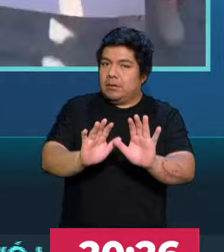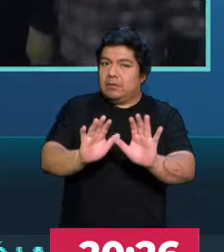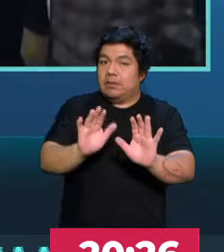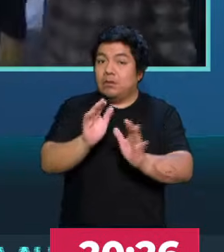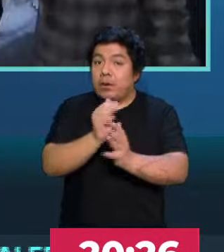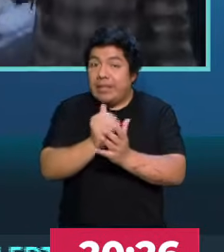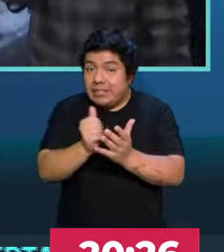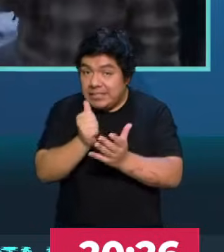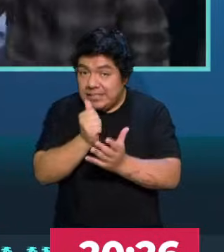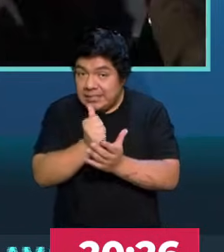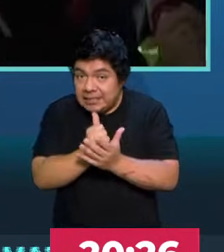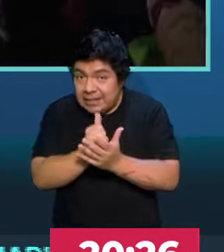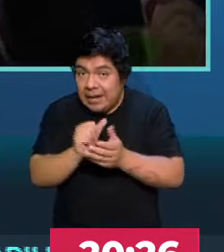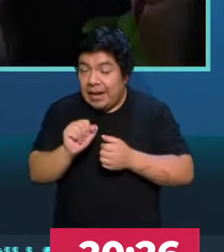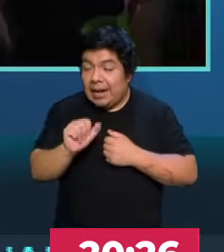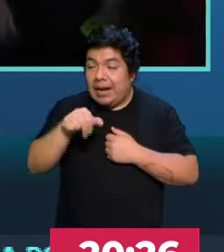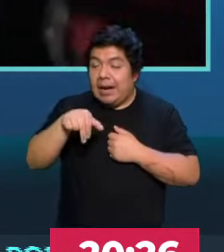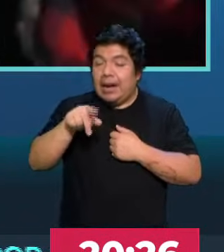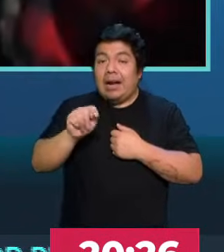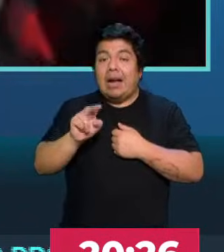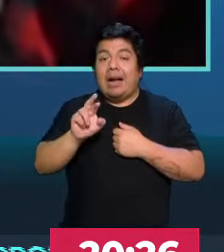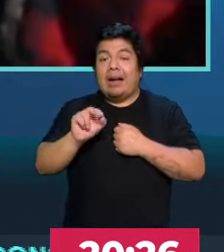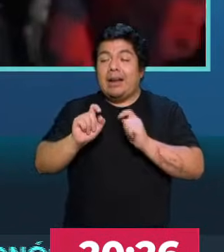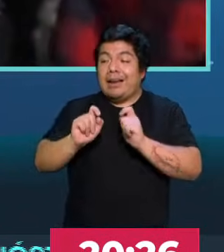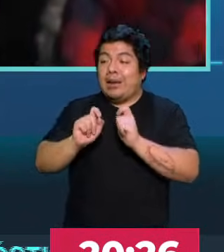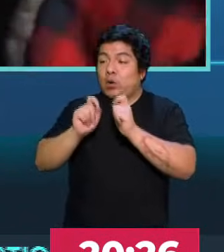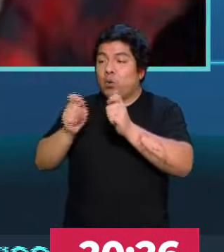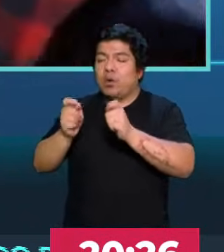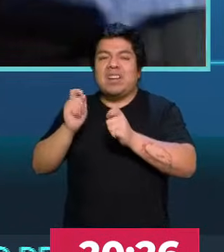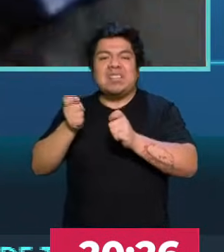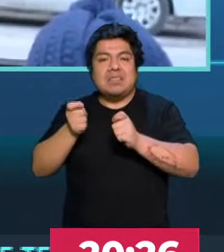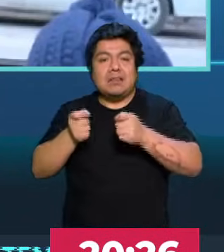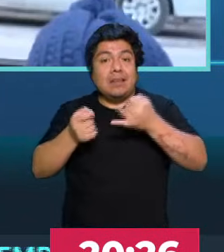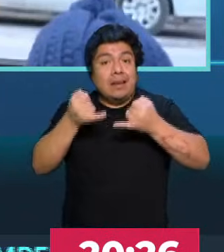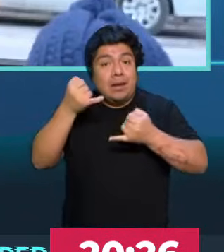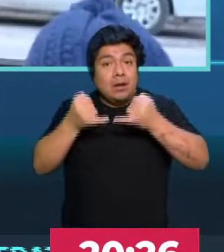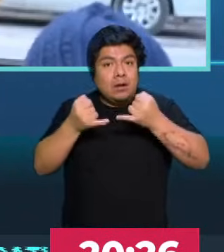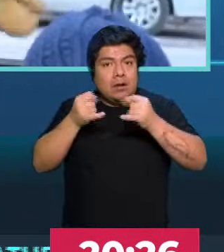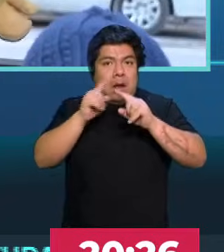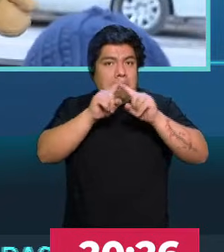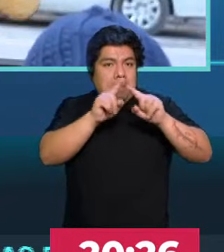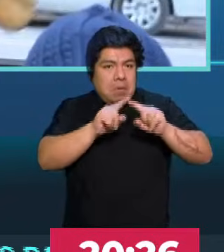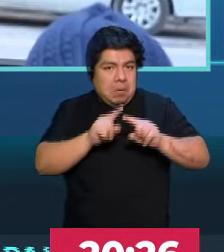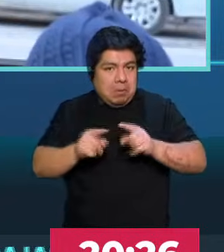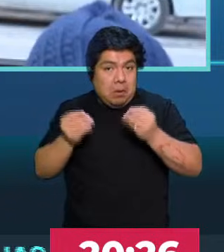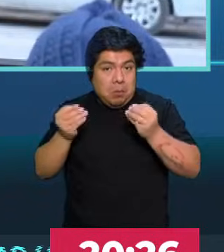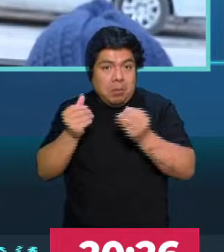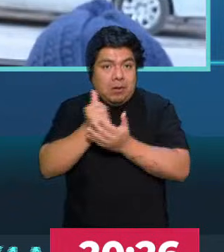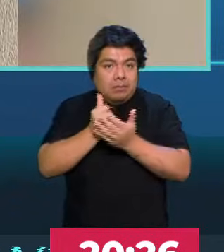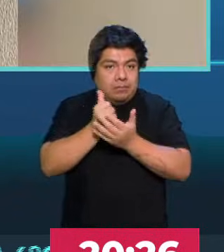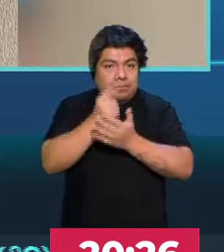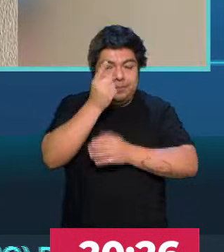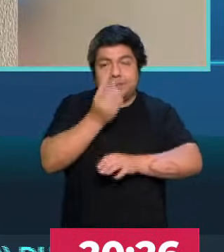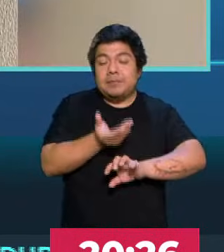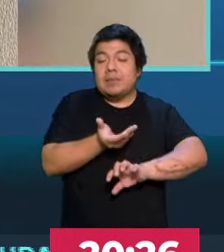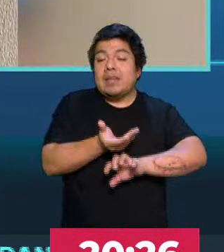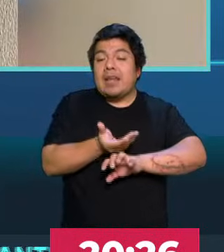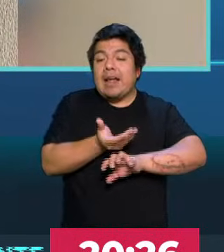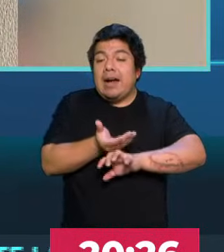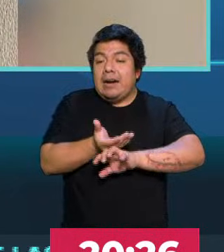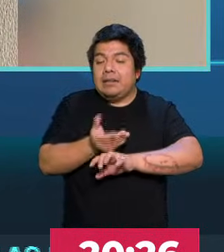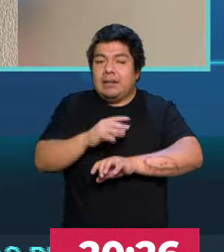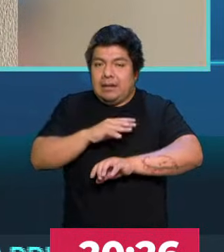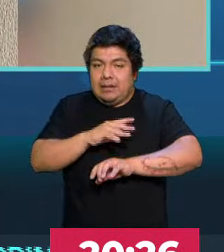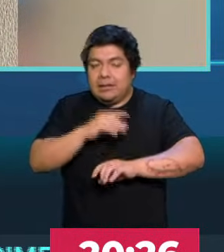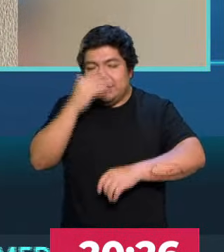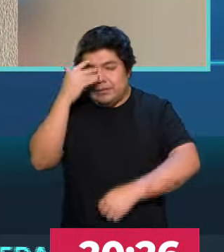ciudad santuario es una designación jurídica que tienen en bastantes ciudades en Estados Unidos y que es